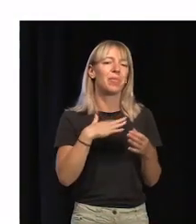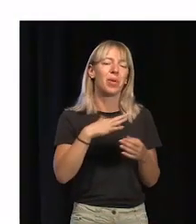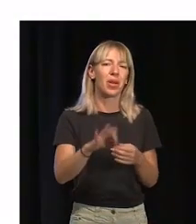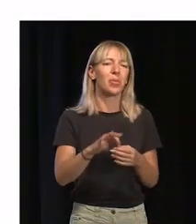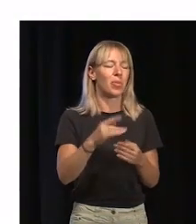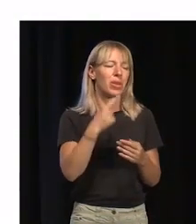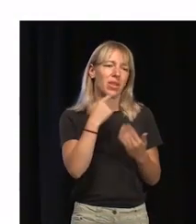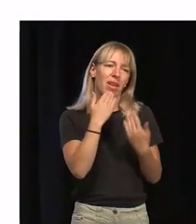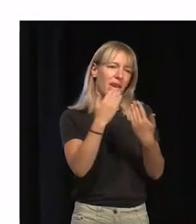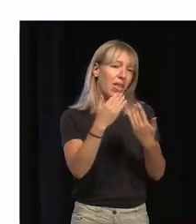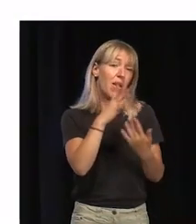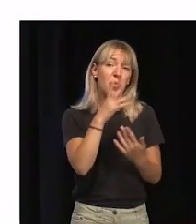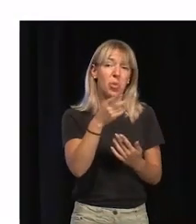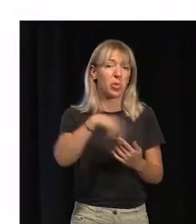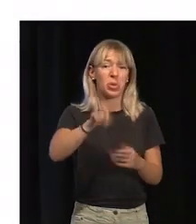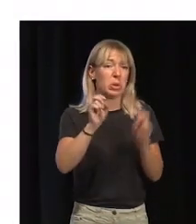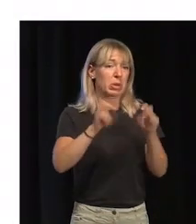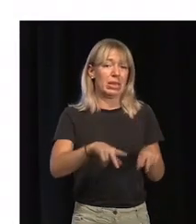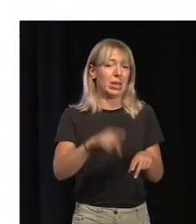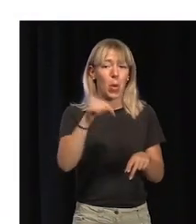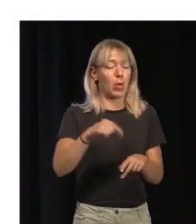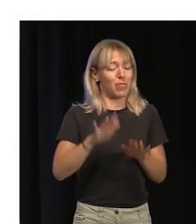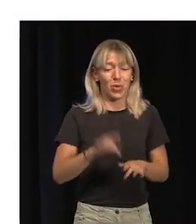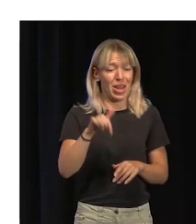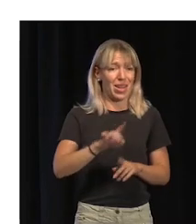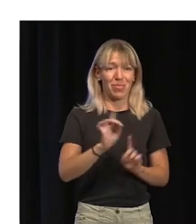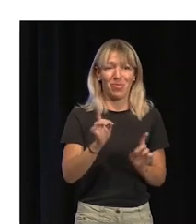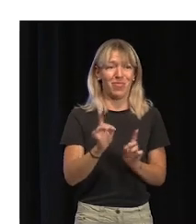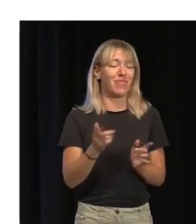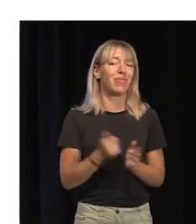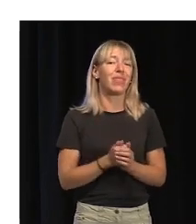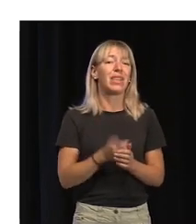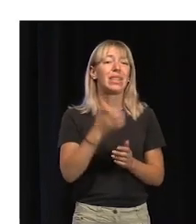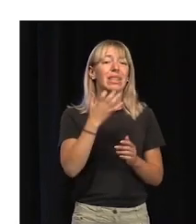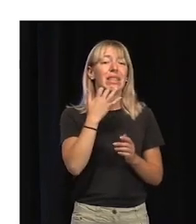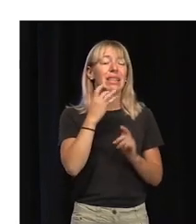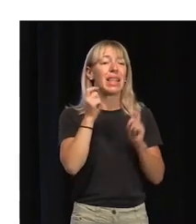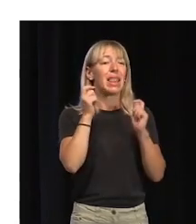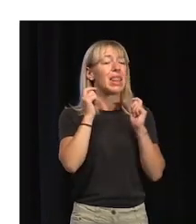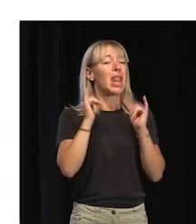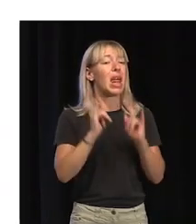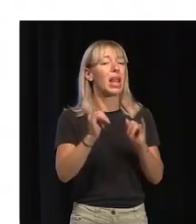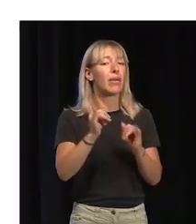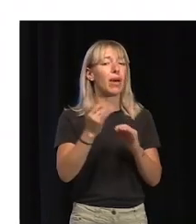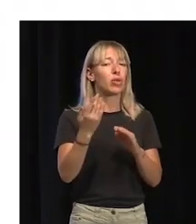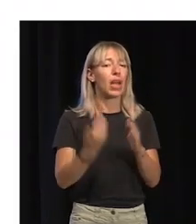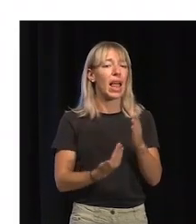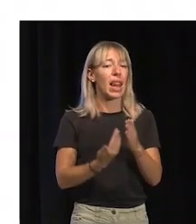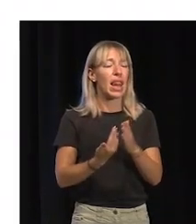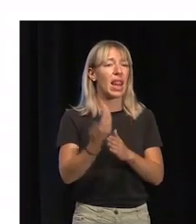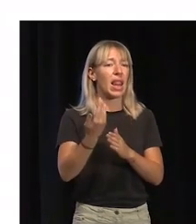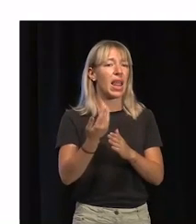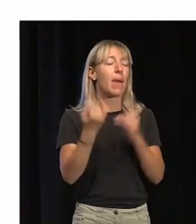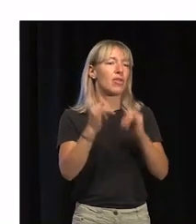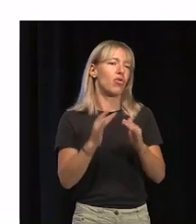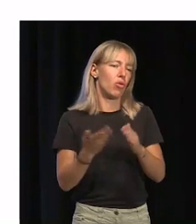las gracias, porque sin vosotros hoy tampoco estaríamos aquí. Y cuando celebramos nuestro evento de presentación allá en el